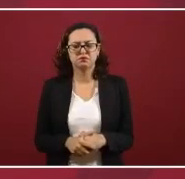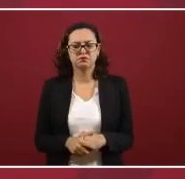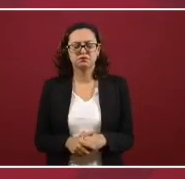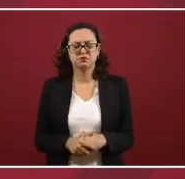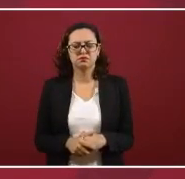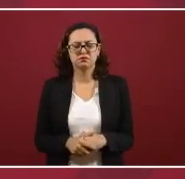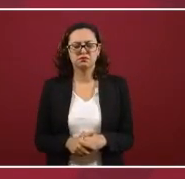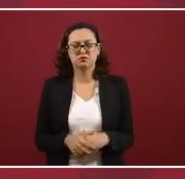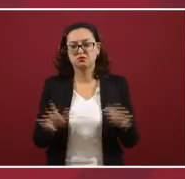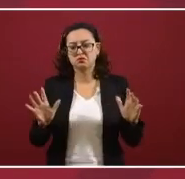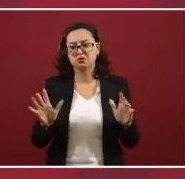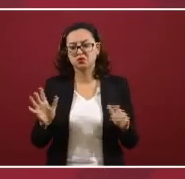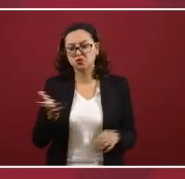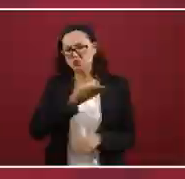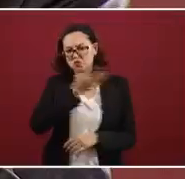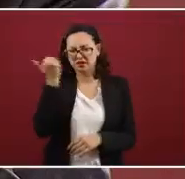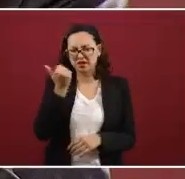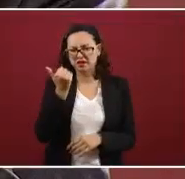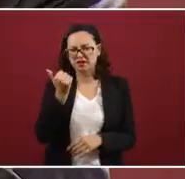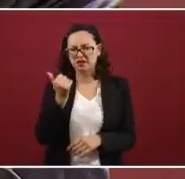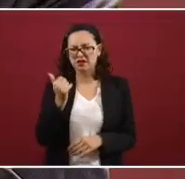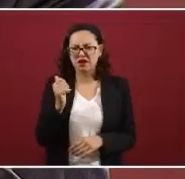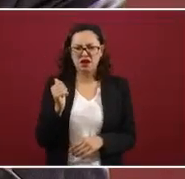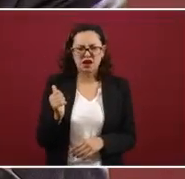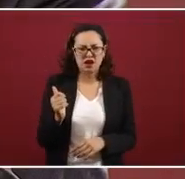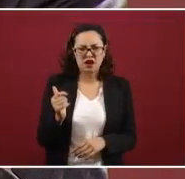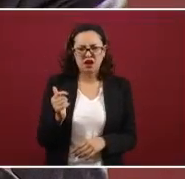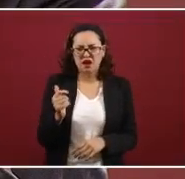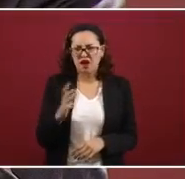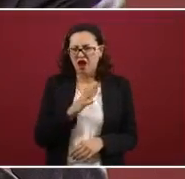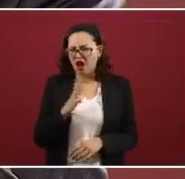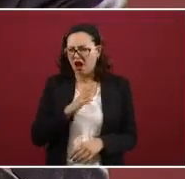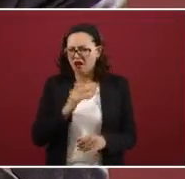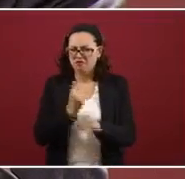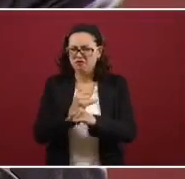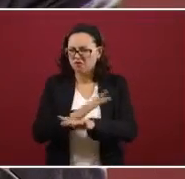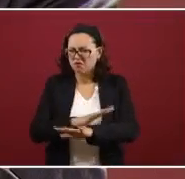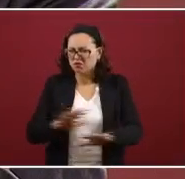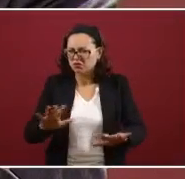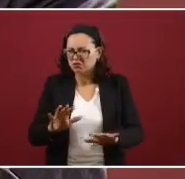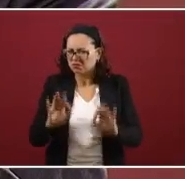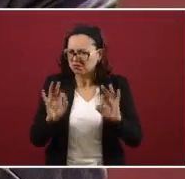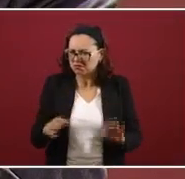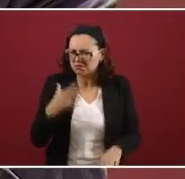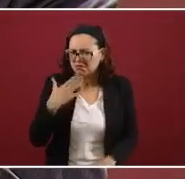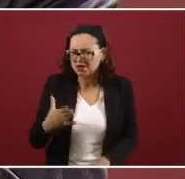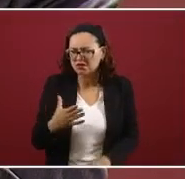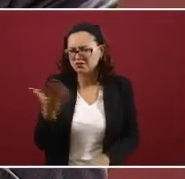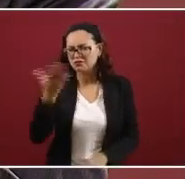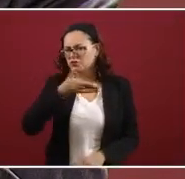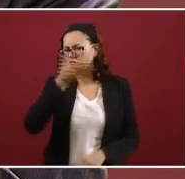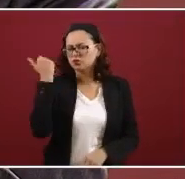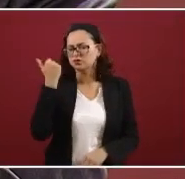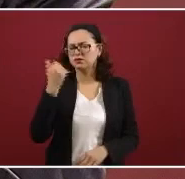informando bien sobre este asunto.